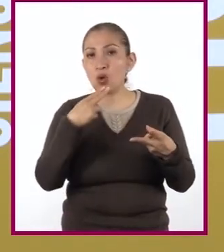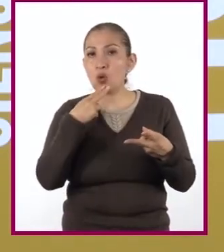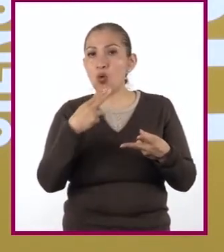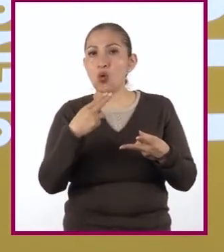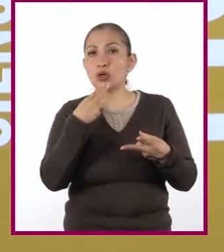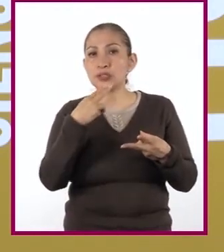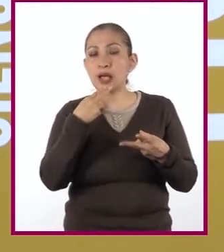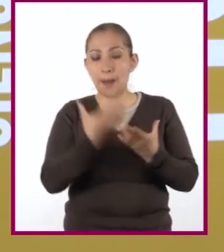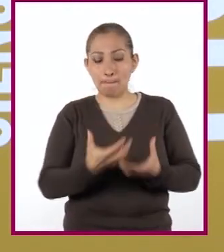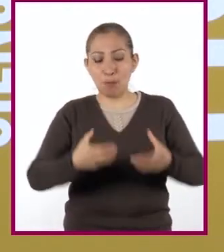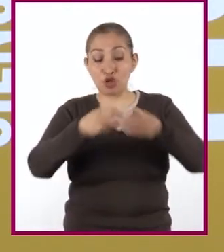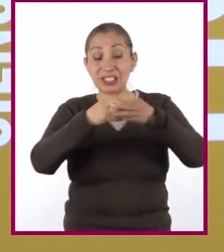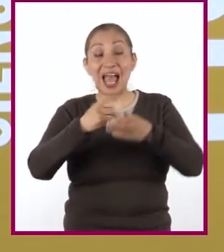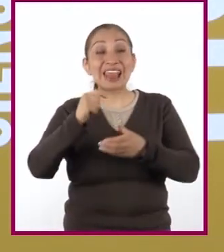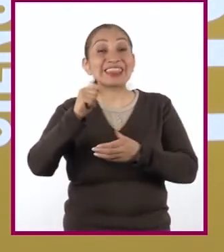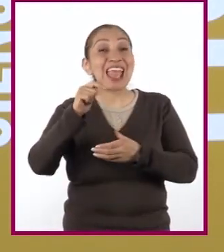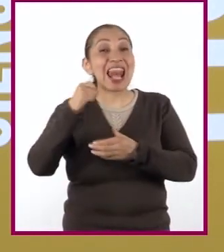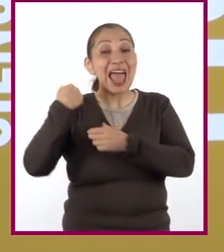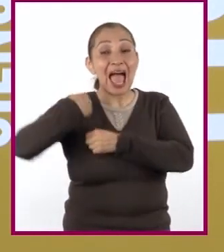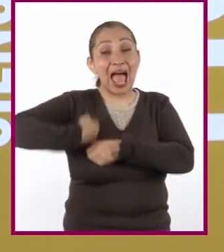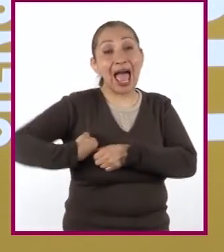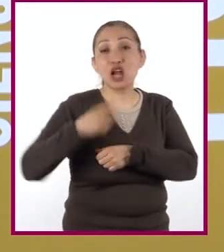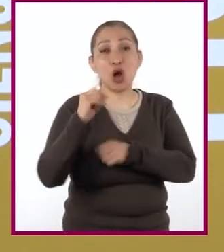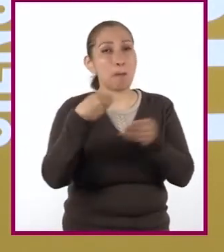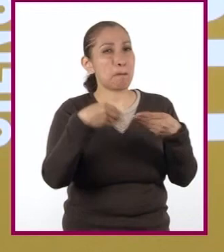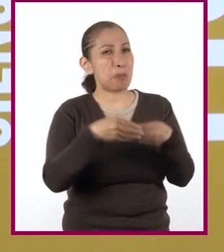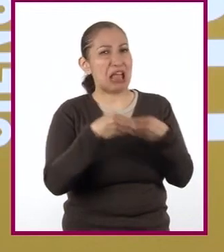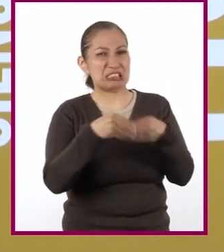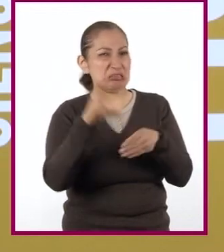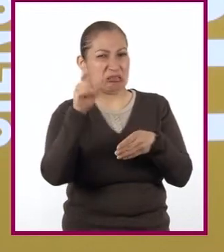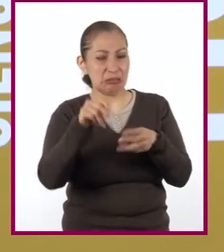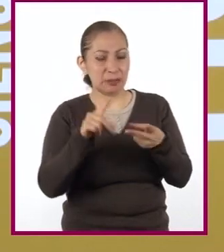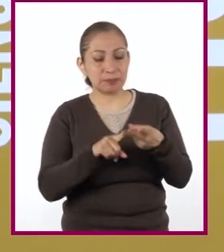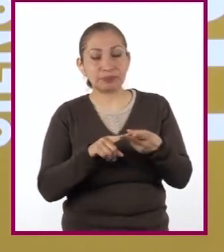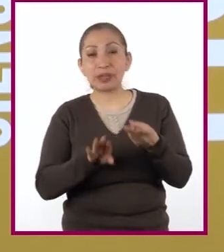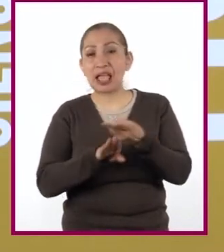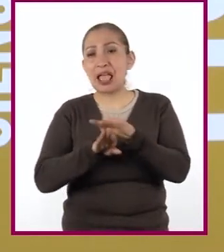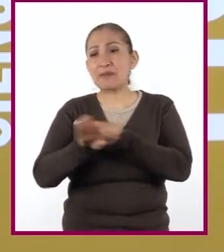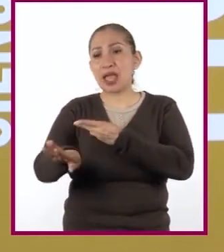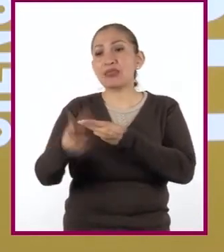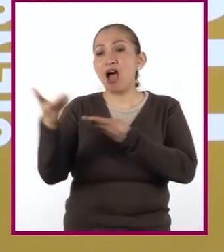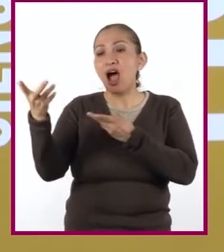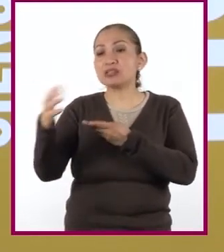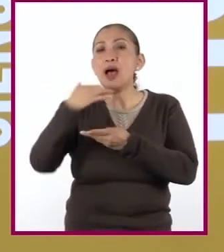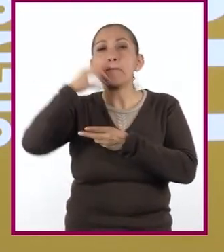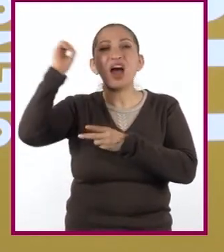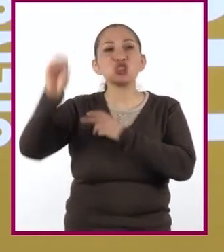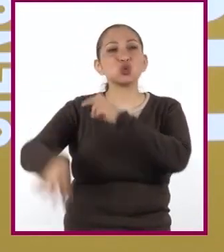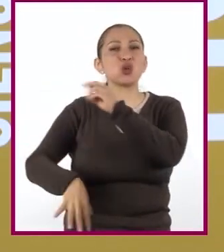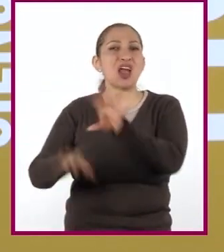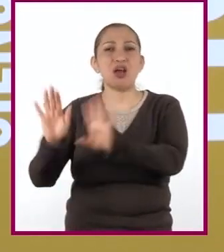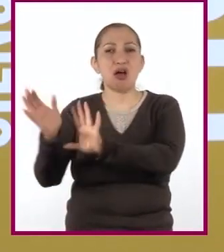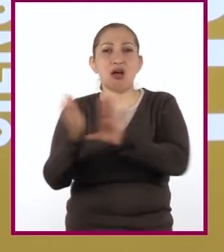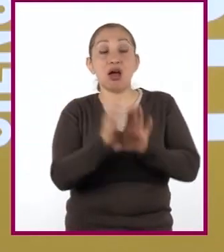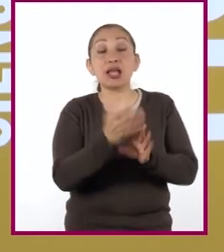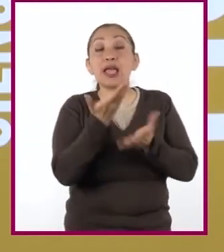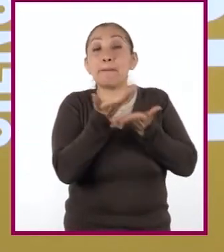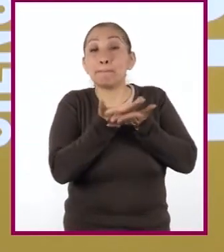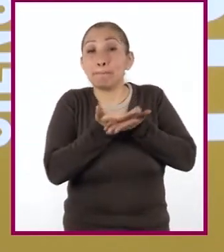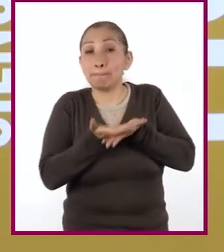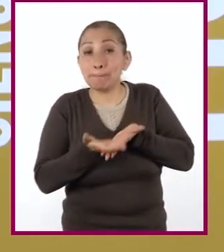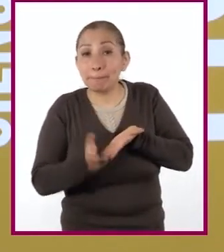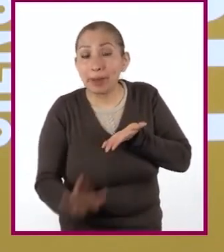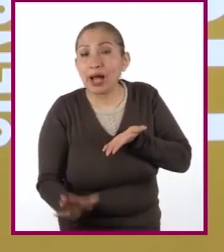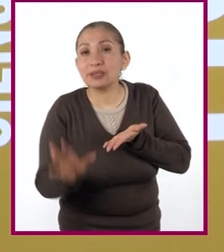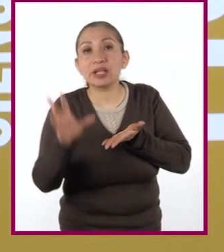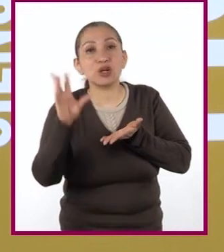Utilizar bolsas de tela y no de plástico. Evita que se genere basura y, además,